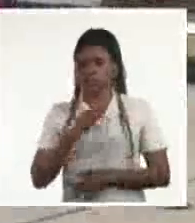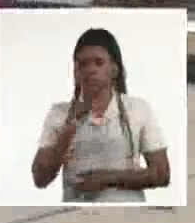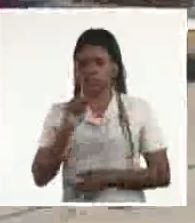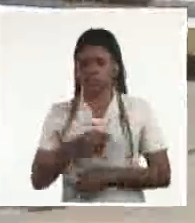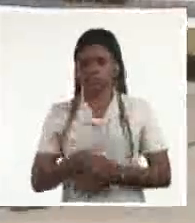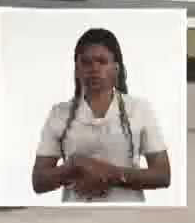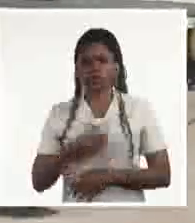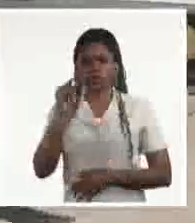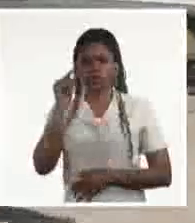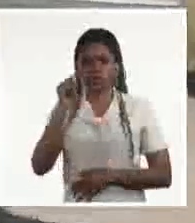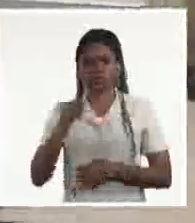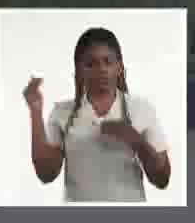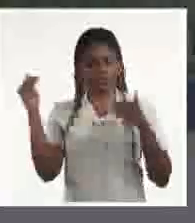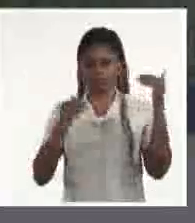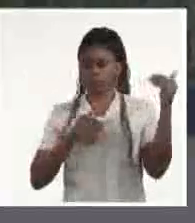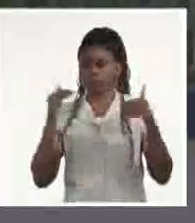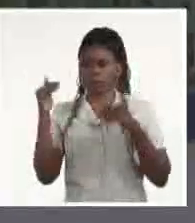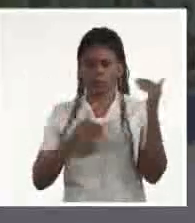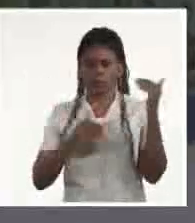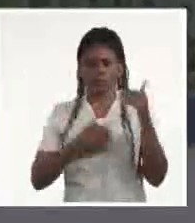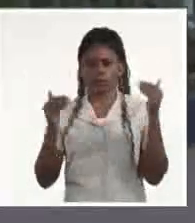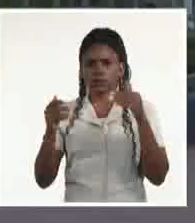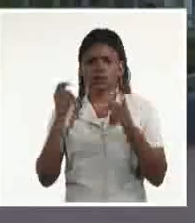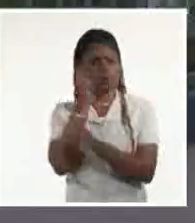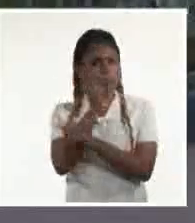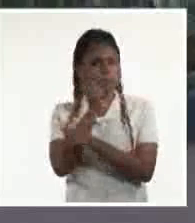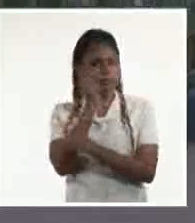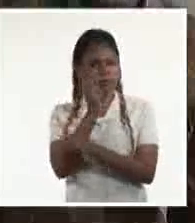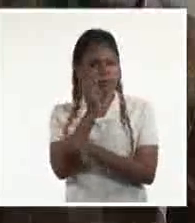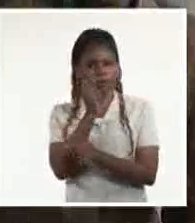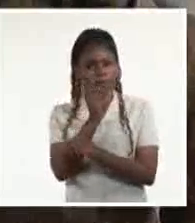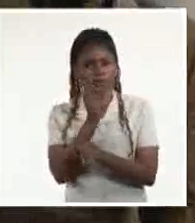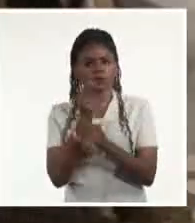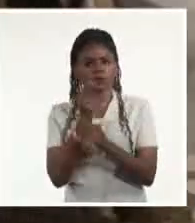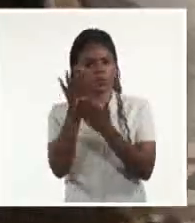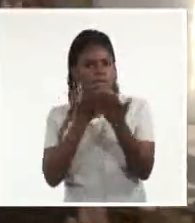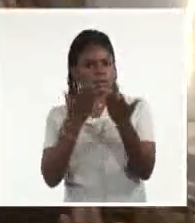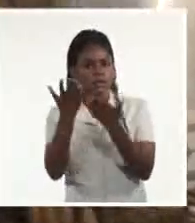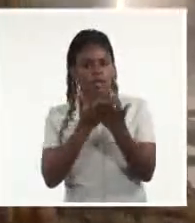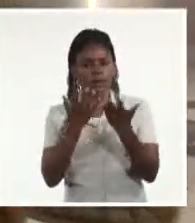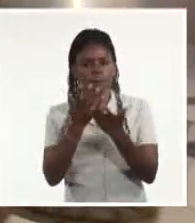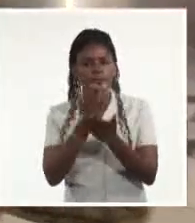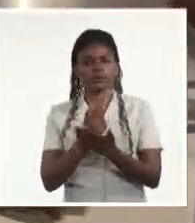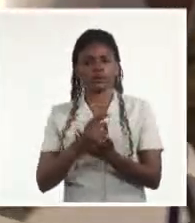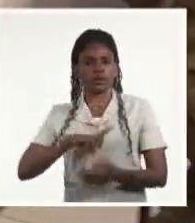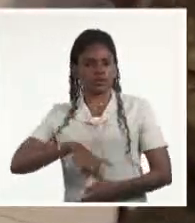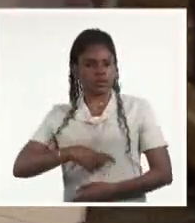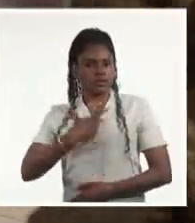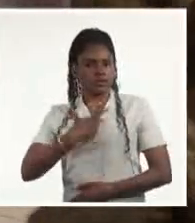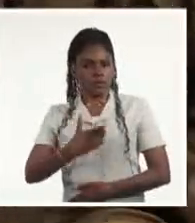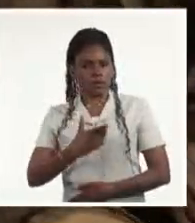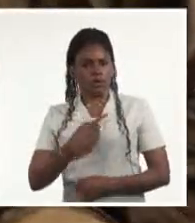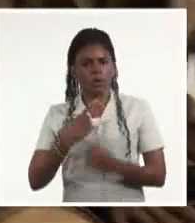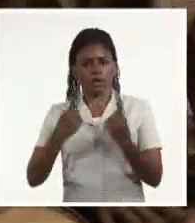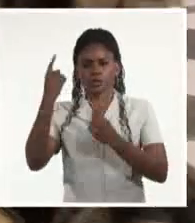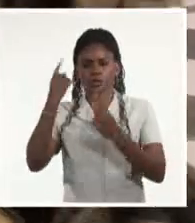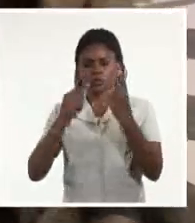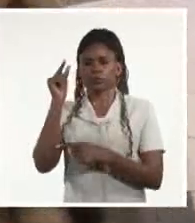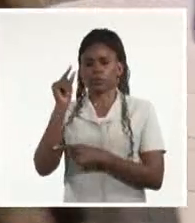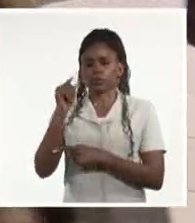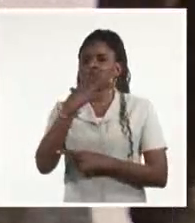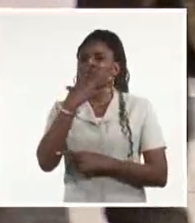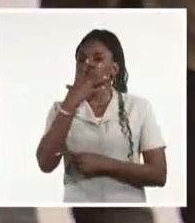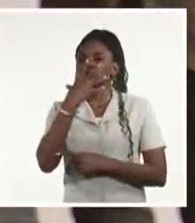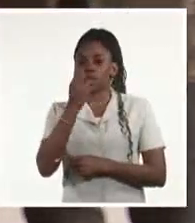todo por una obra que dignifica y trasciende en la preparación del movimiento de artistas aficionados y del gusto estético de un